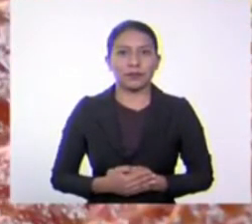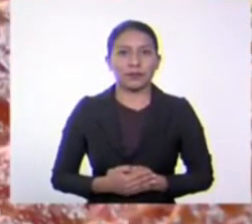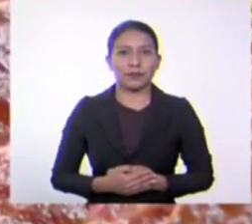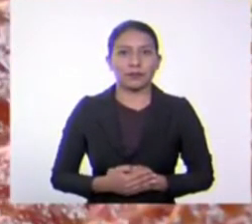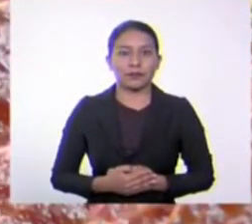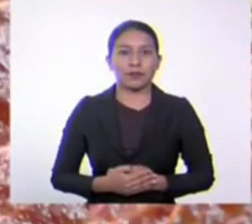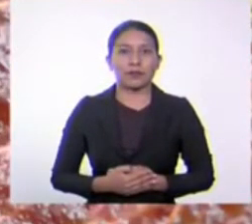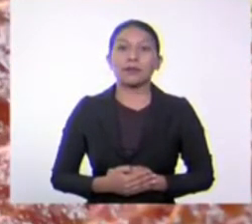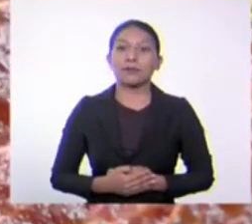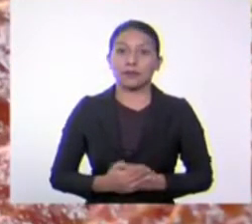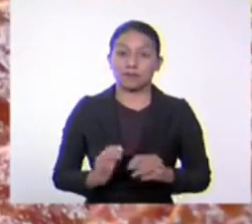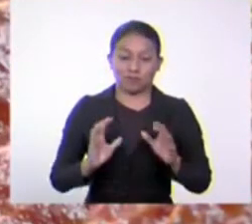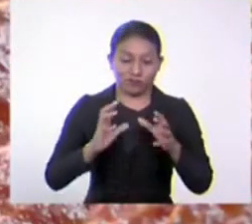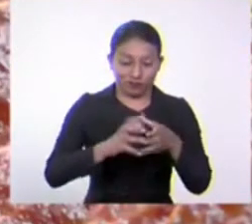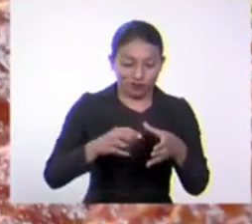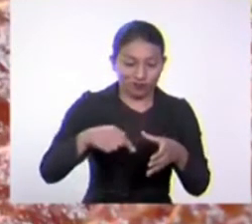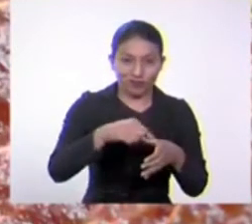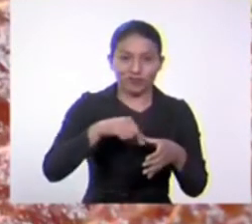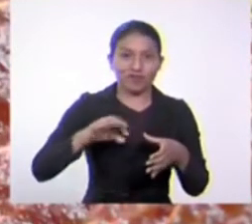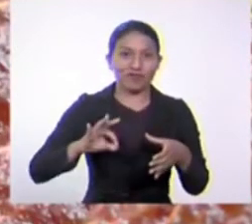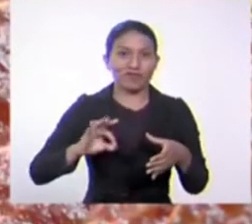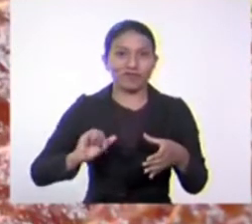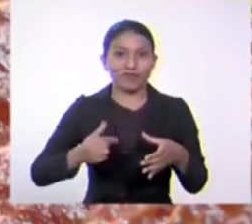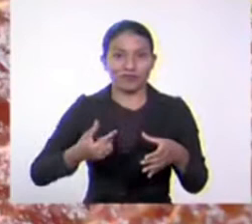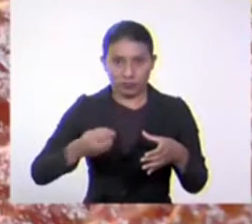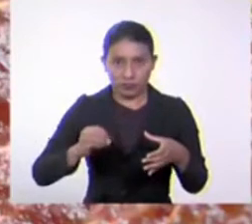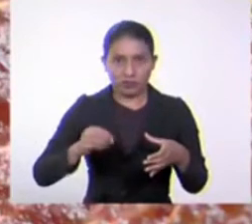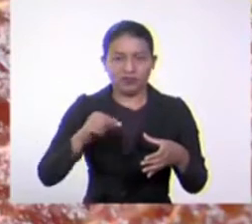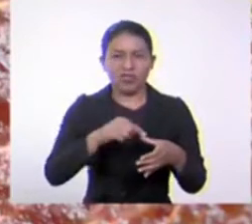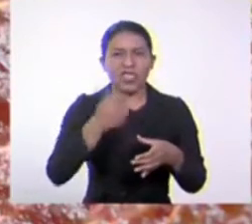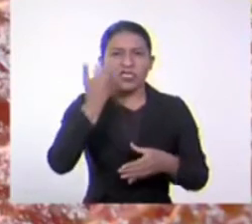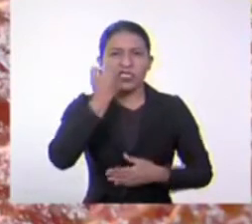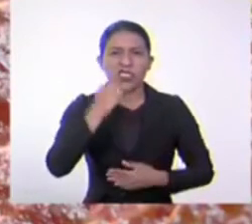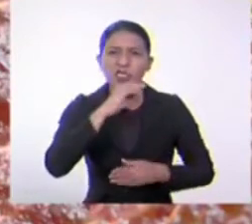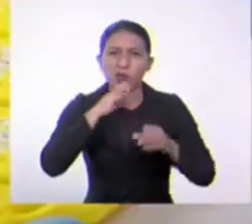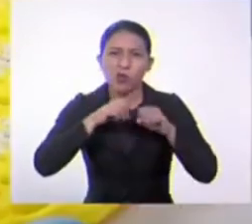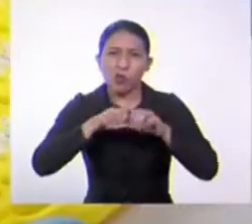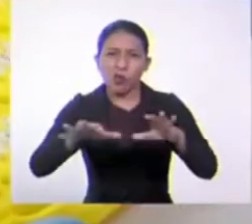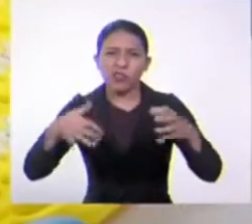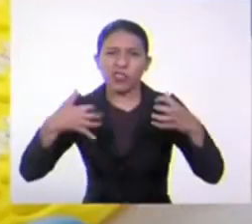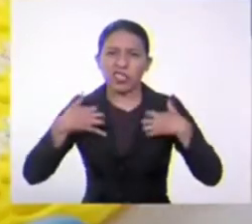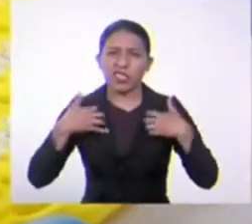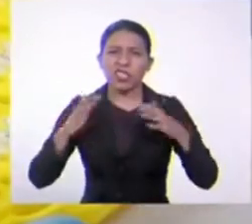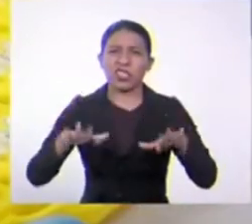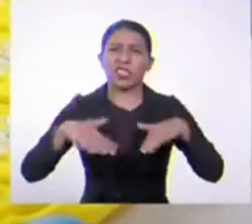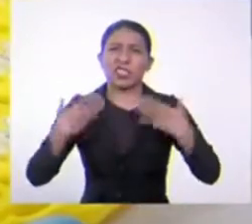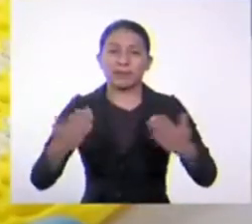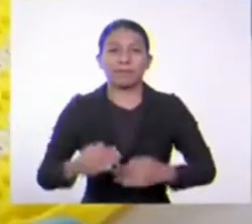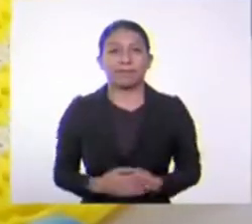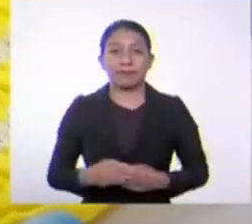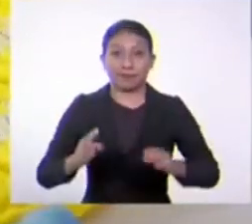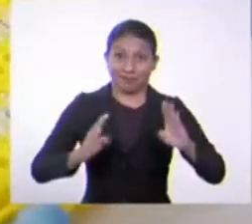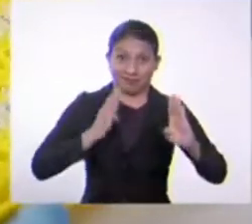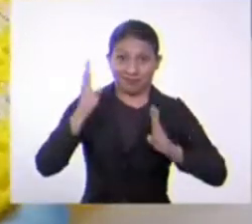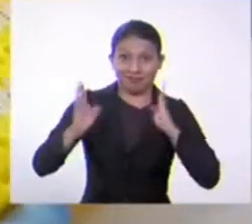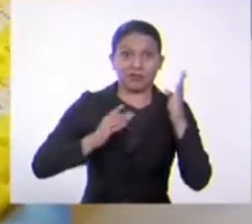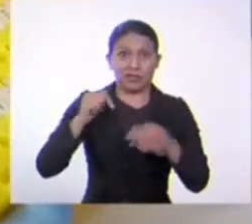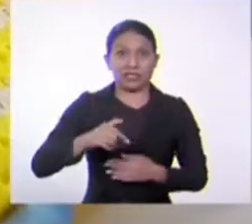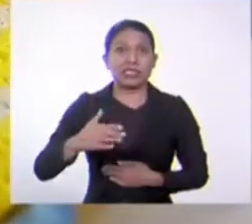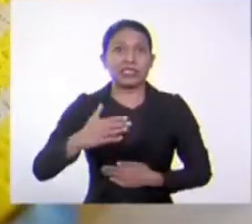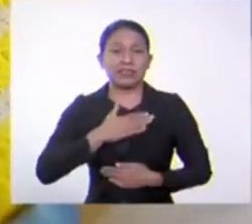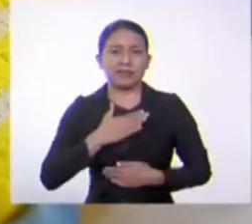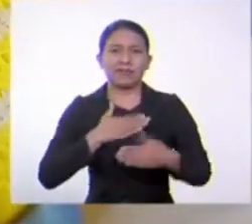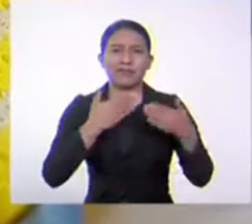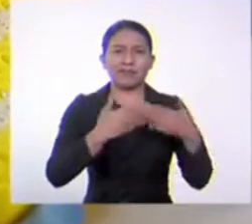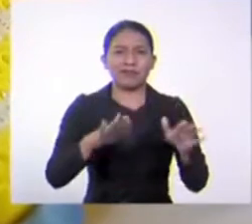El grupo fago, lo que los virus nos pueden enseñar sobre la vida. La biología molecular se consolidó a partir de